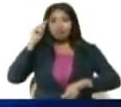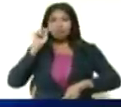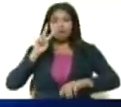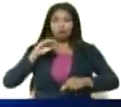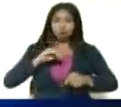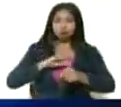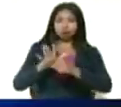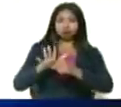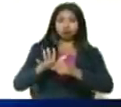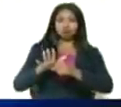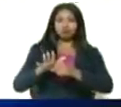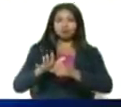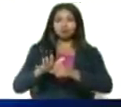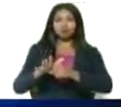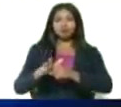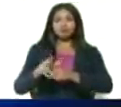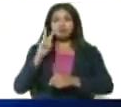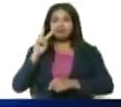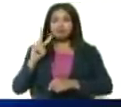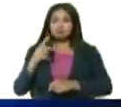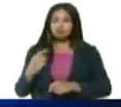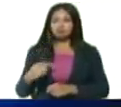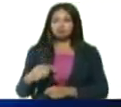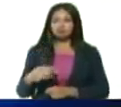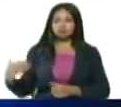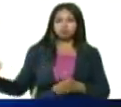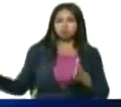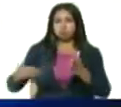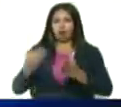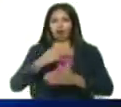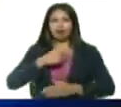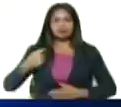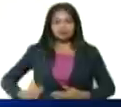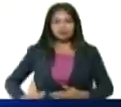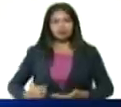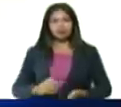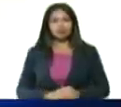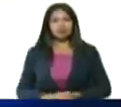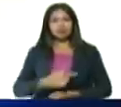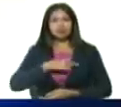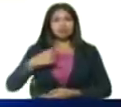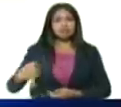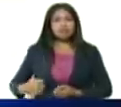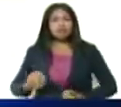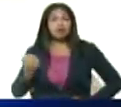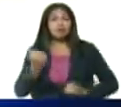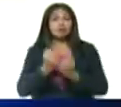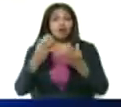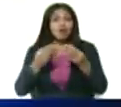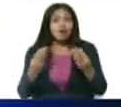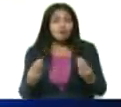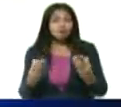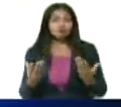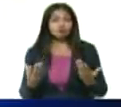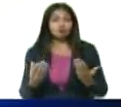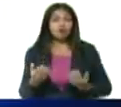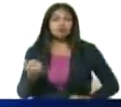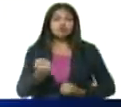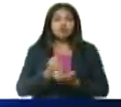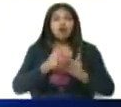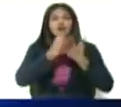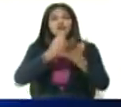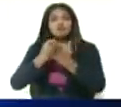coronavirus. No le ha dado otra cosa que atacar a China. China la solidaria. China la que está ayudando a más